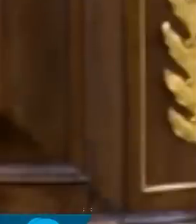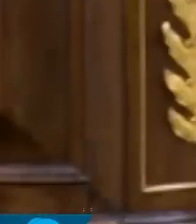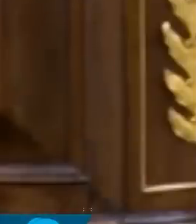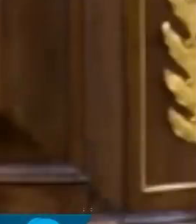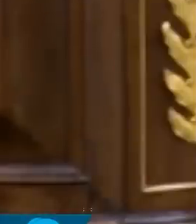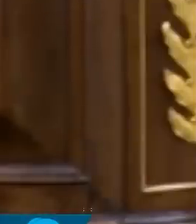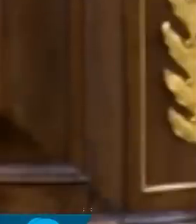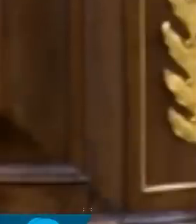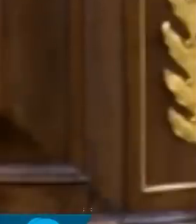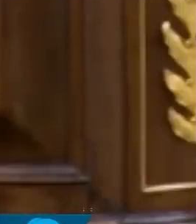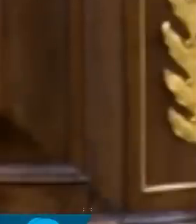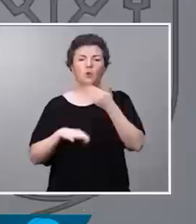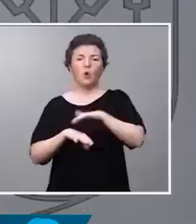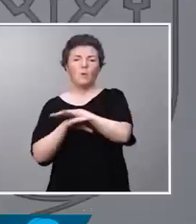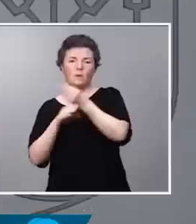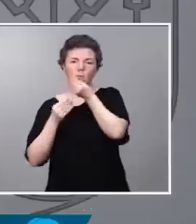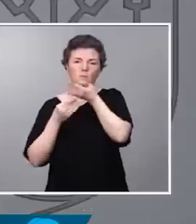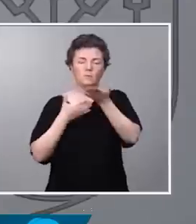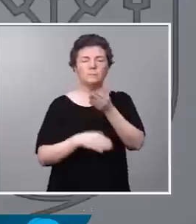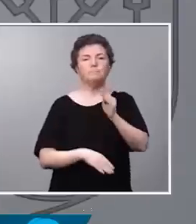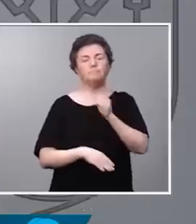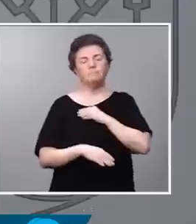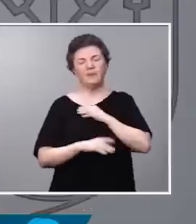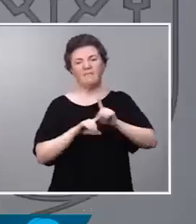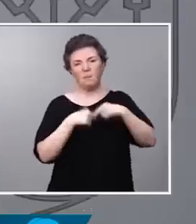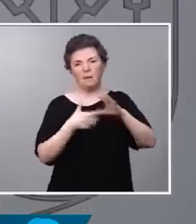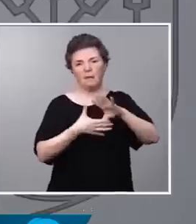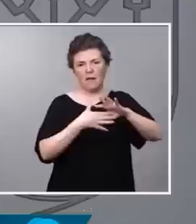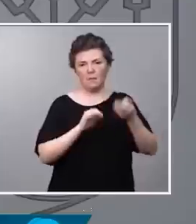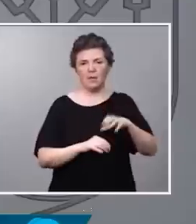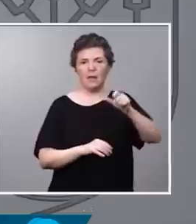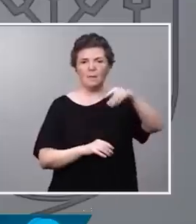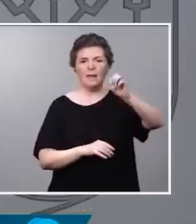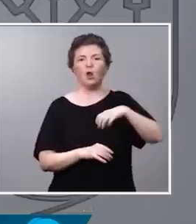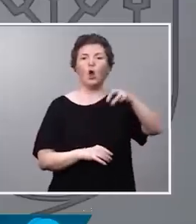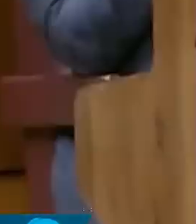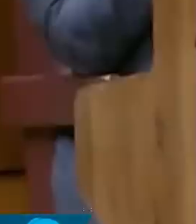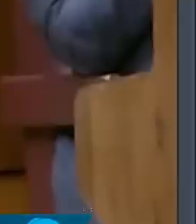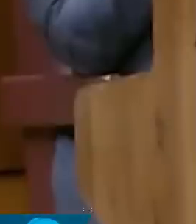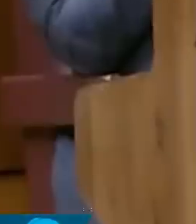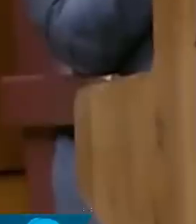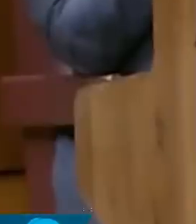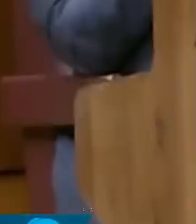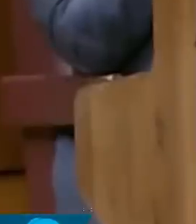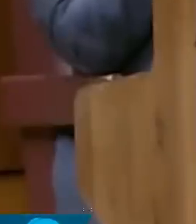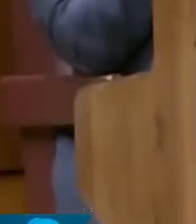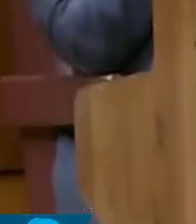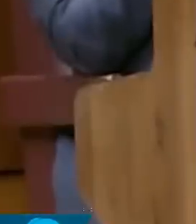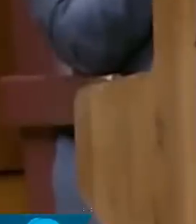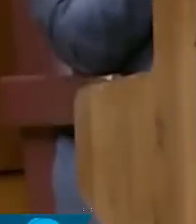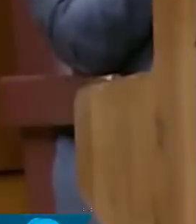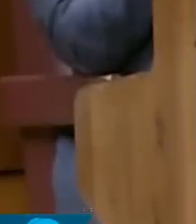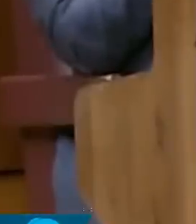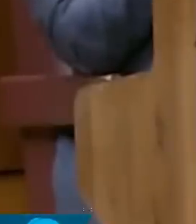la banda terrorista ETA y su entrada en las instituciones. Creo que no hace falta que explique el final de la película porque, por desgracia, lo conocemos ya todos. Aquella